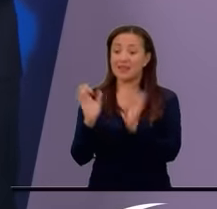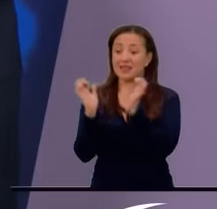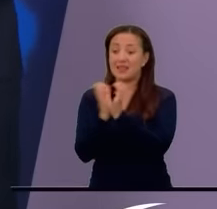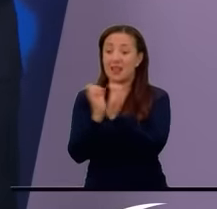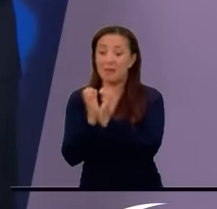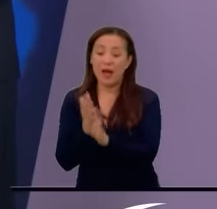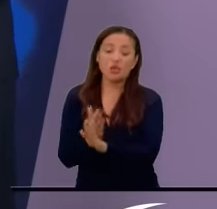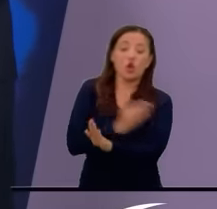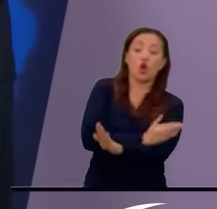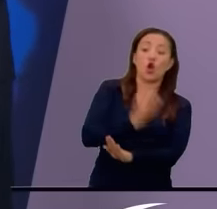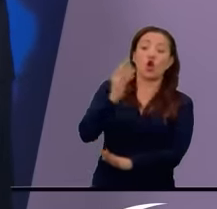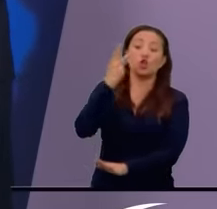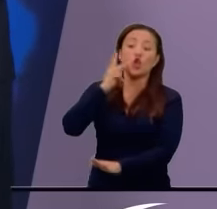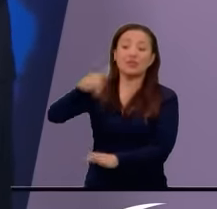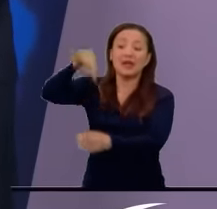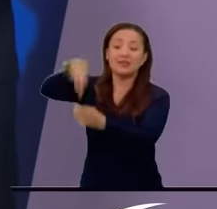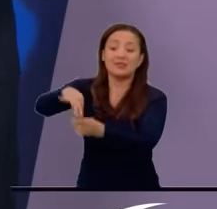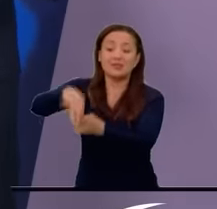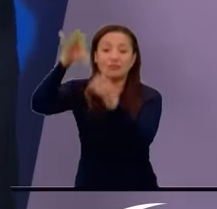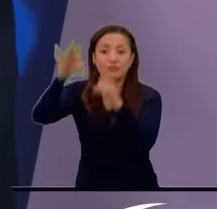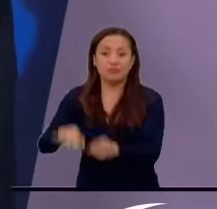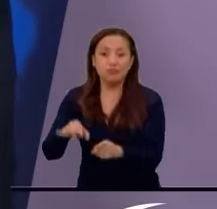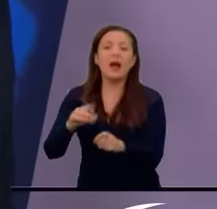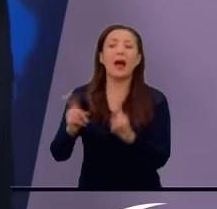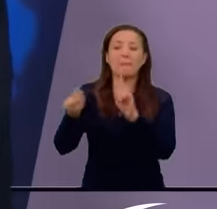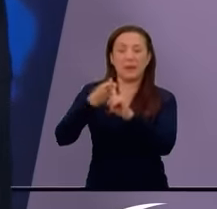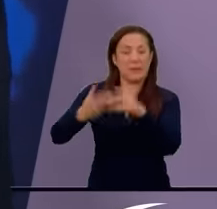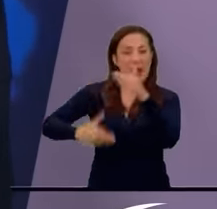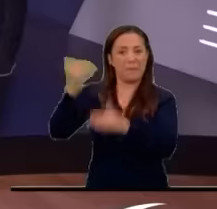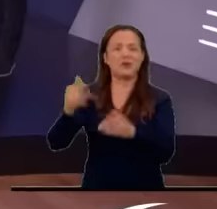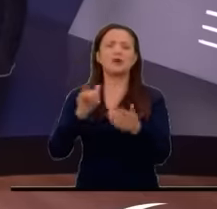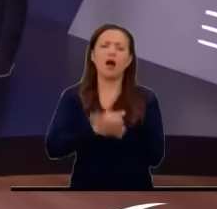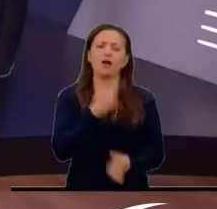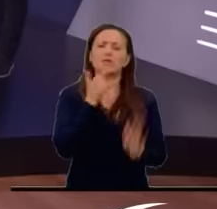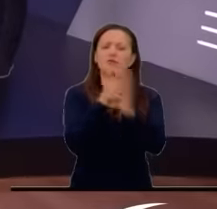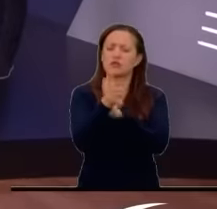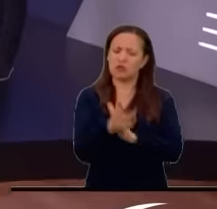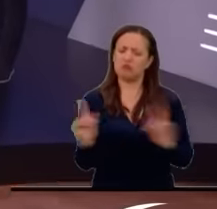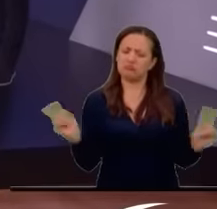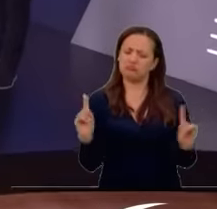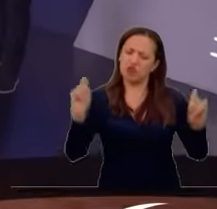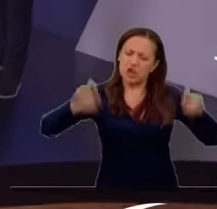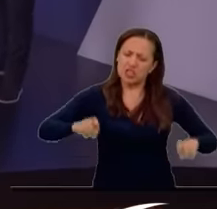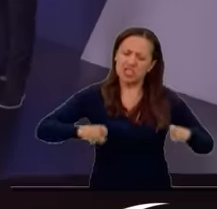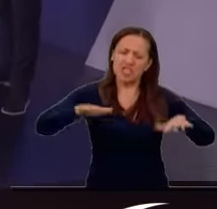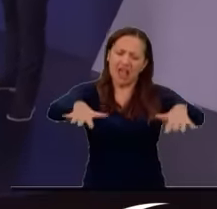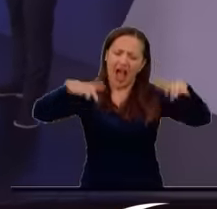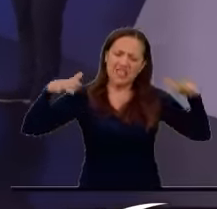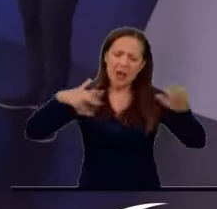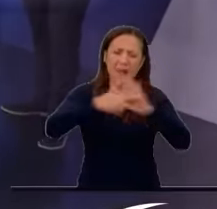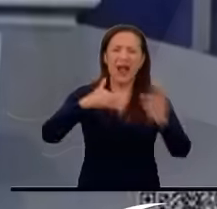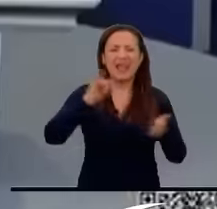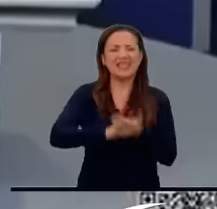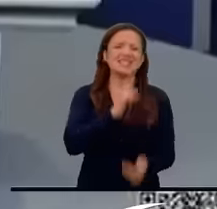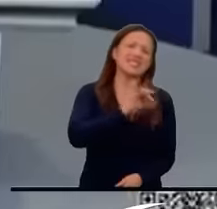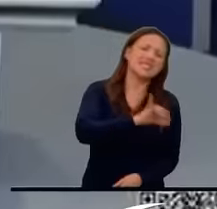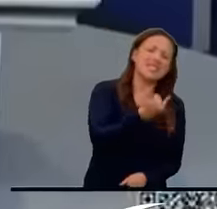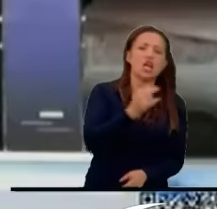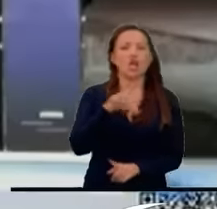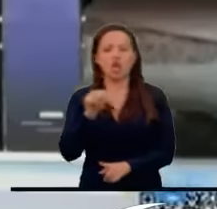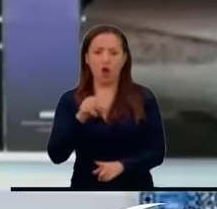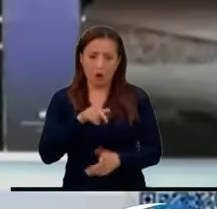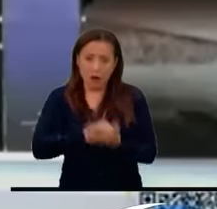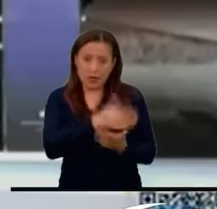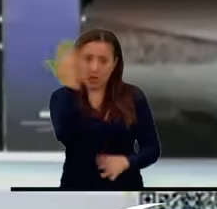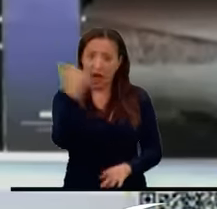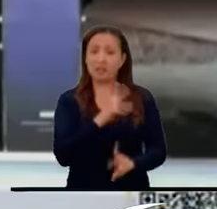El entonces candidato Gustavo Petro indicó que no convocaría a una constituyente en las preguntas de sí y no, y también señaló en el